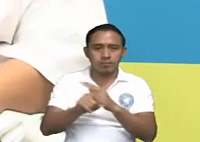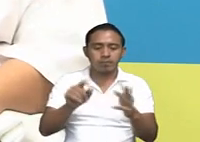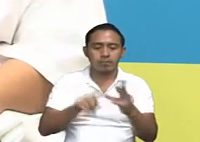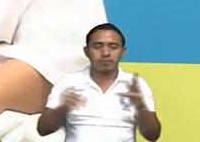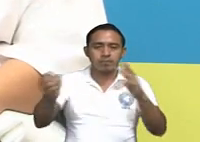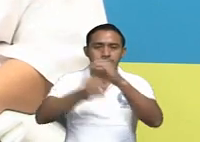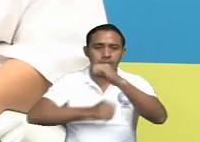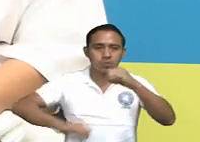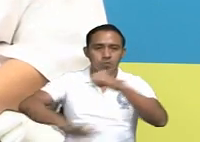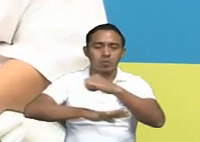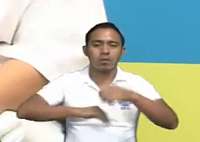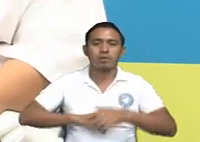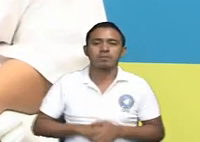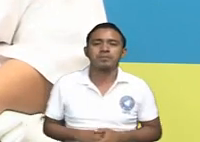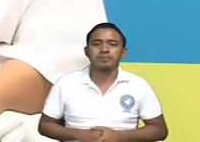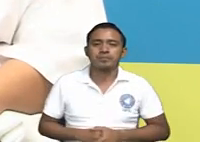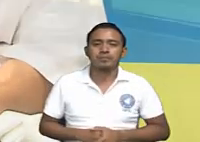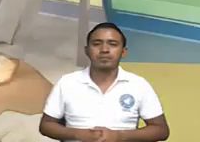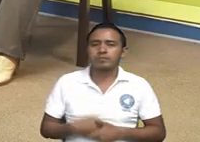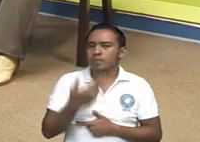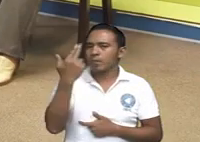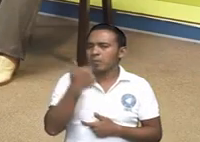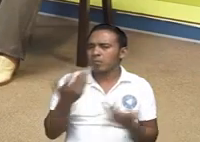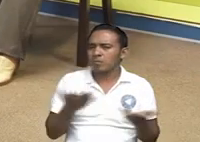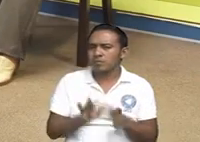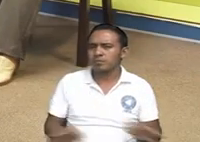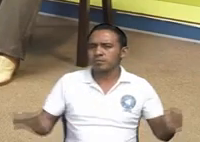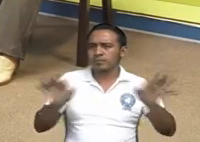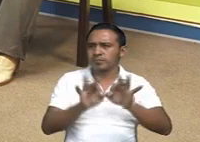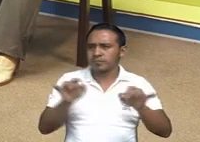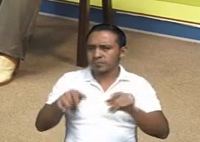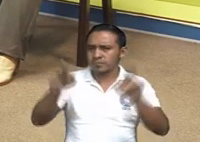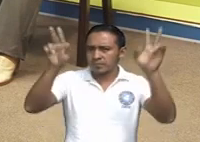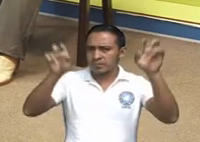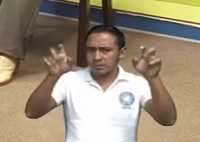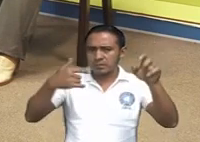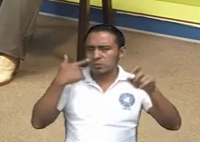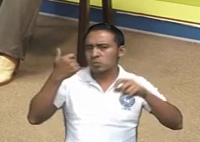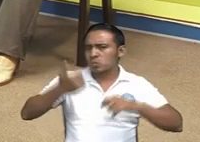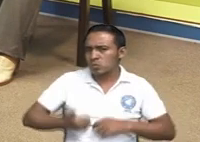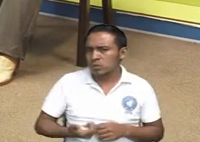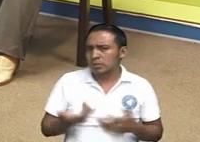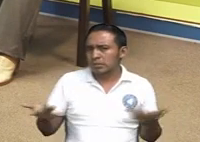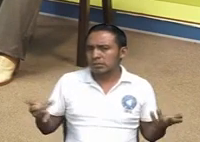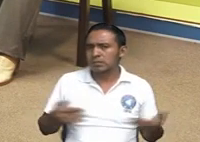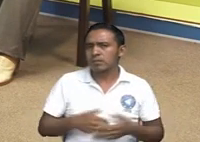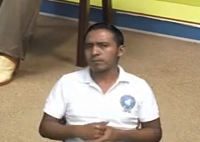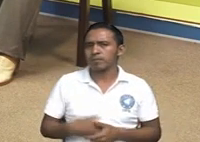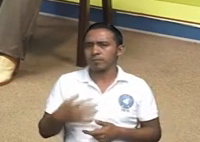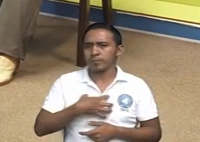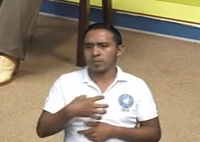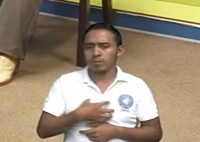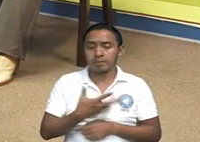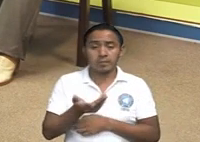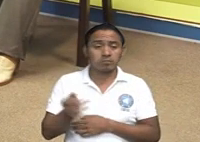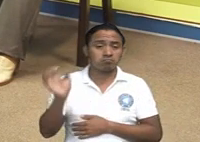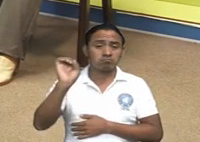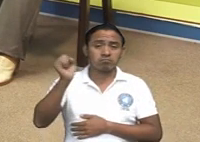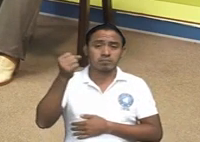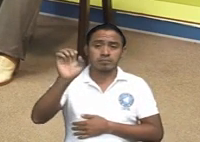también. ¿Qué tan importante es que los padres de familia conozcan de este tema, licenciada, cuando la sexualidad de los